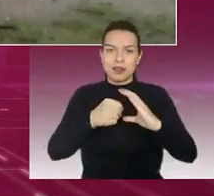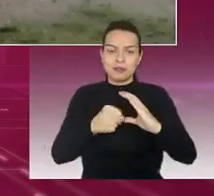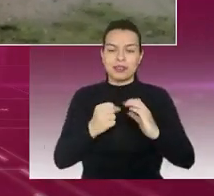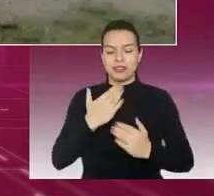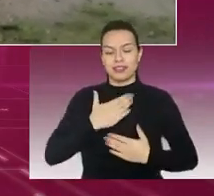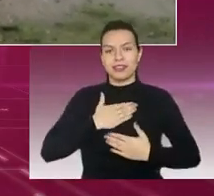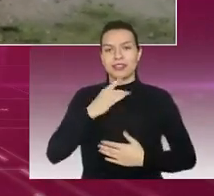gracias